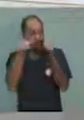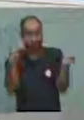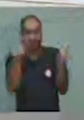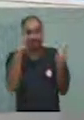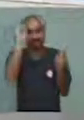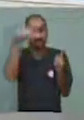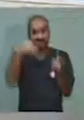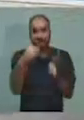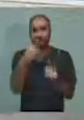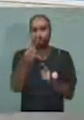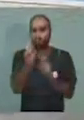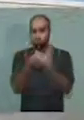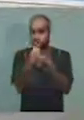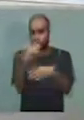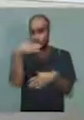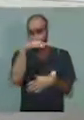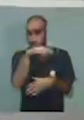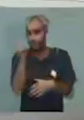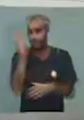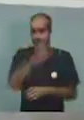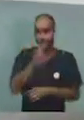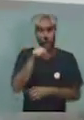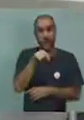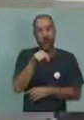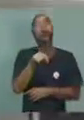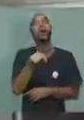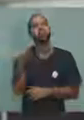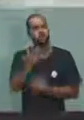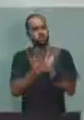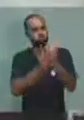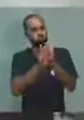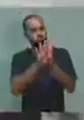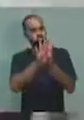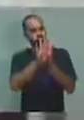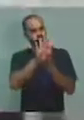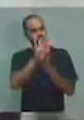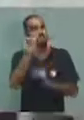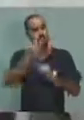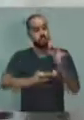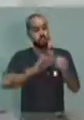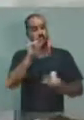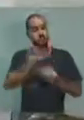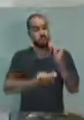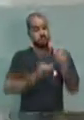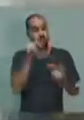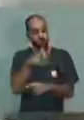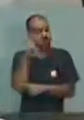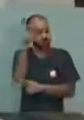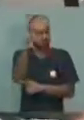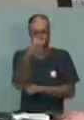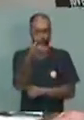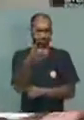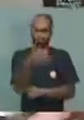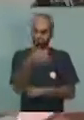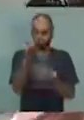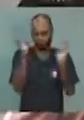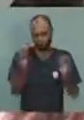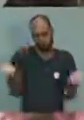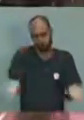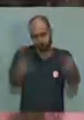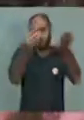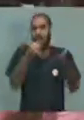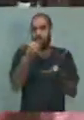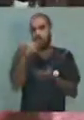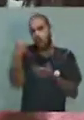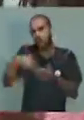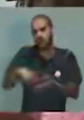en los últimos años y por lo tanto es un campo que tiene futuro y que va a reportar al país también a su vez, por lo tanto sería una buena